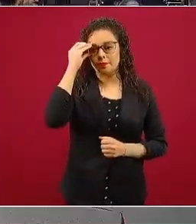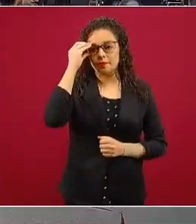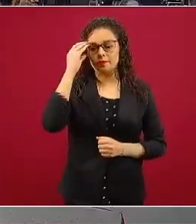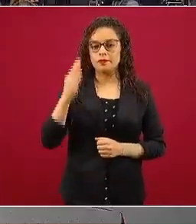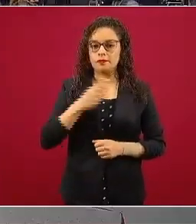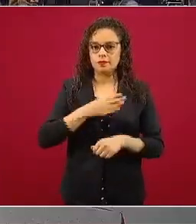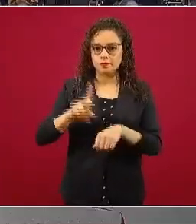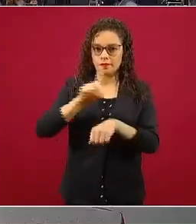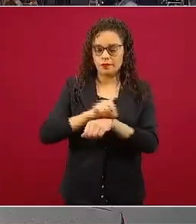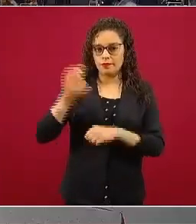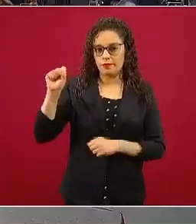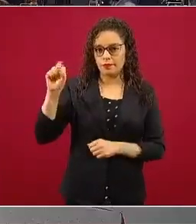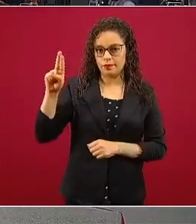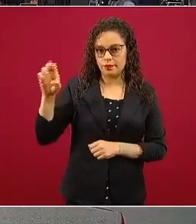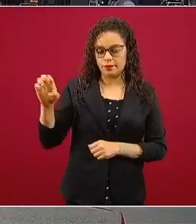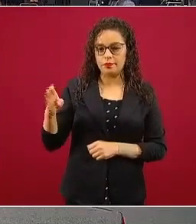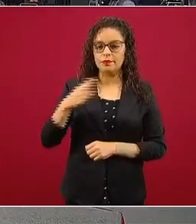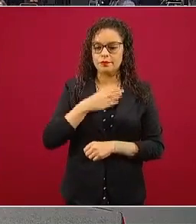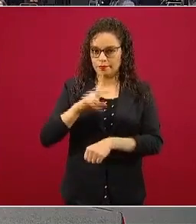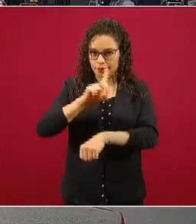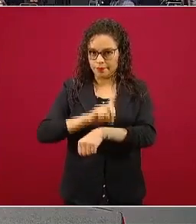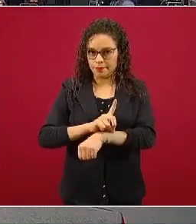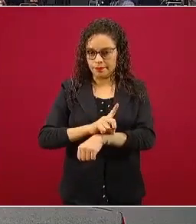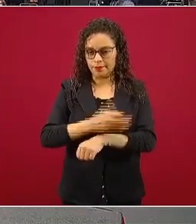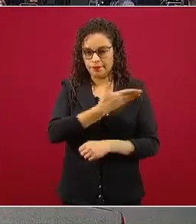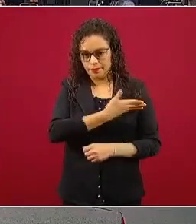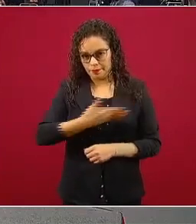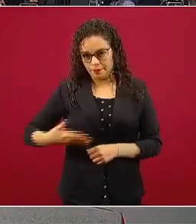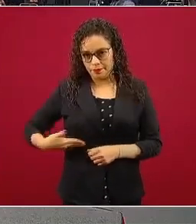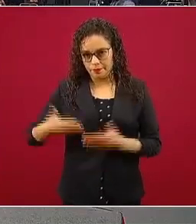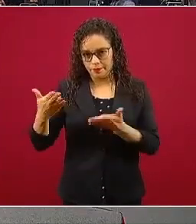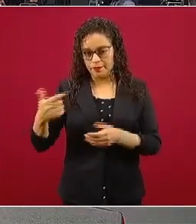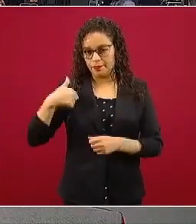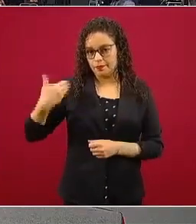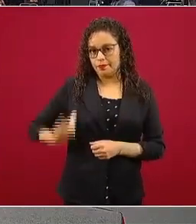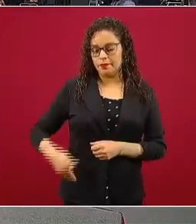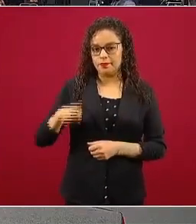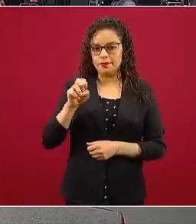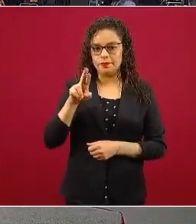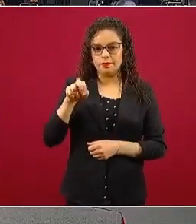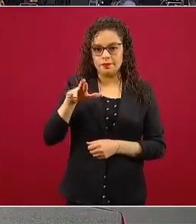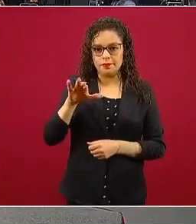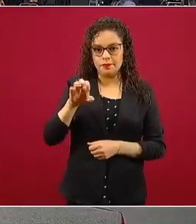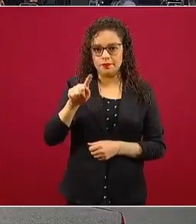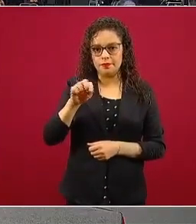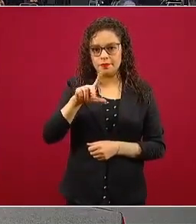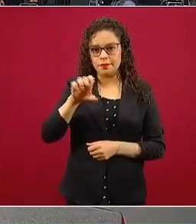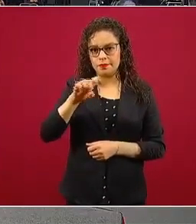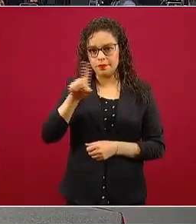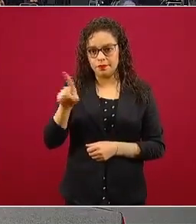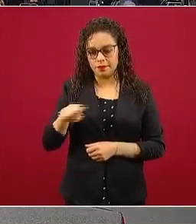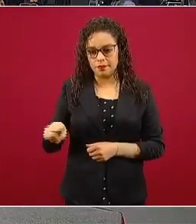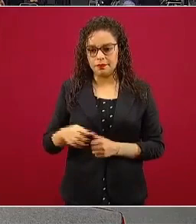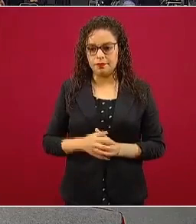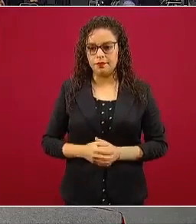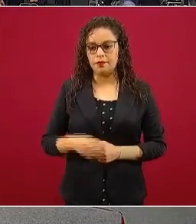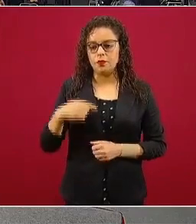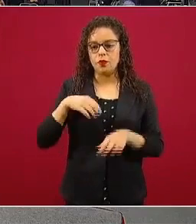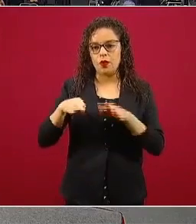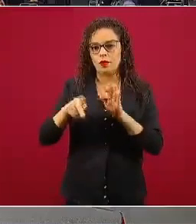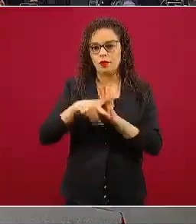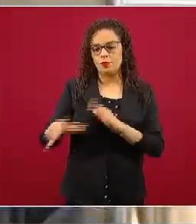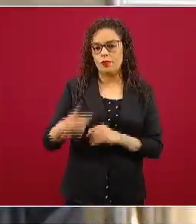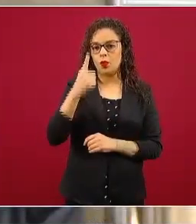Buenos días, canciller. Buenos días, señor presidente. Berenice Telles, del Diario Nacional 1+1. Con respecto